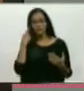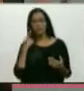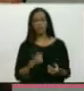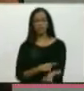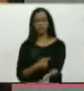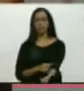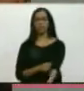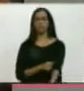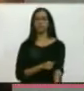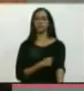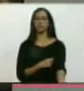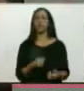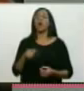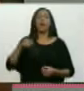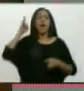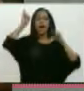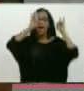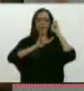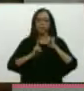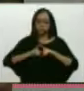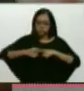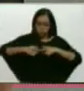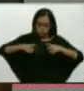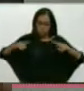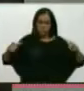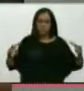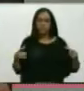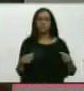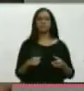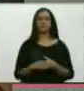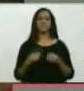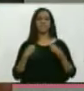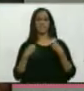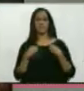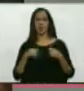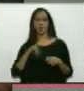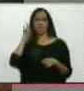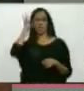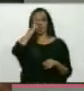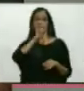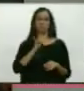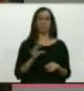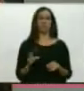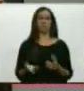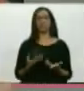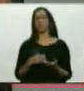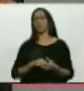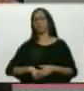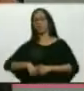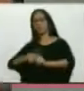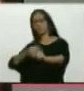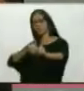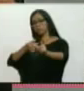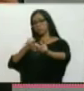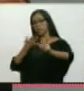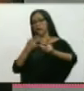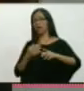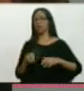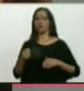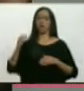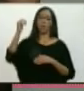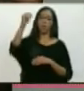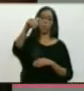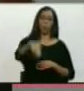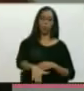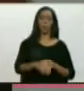hermano, los demonios te crecieron, se te avivaron los demonios, ¿verdad? Y lanzaste una piedra en el acantilado y